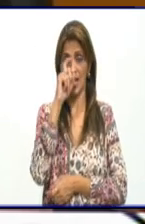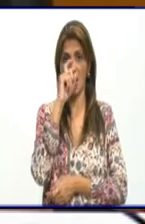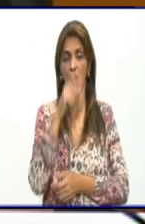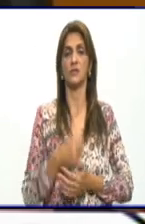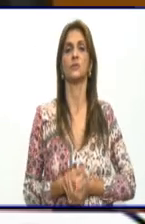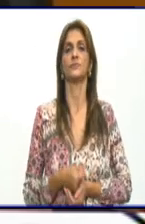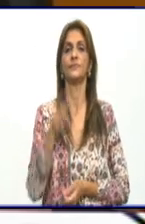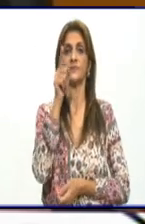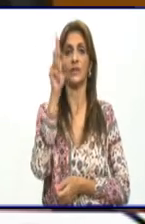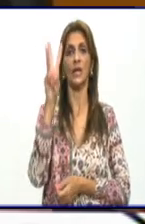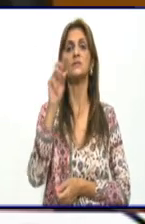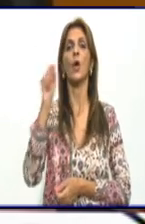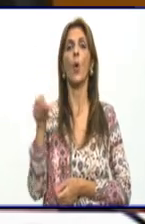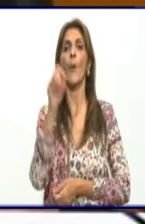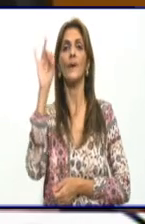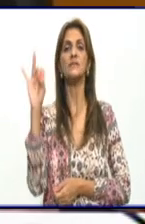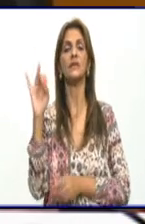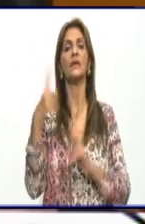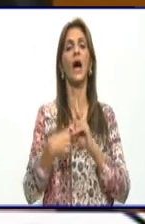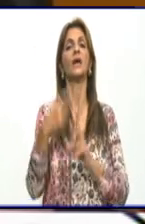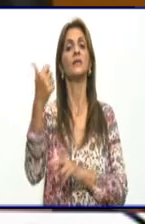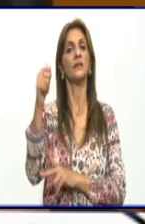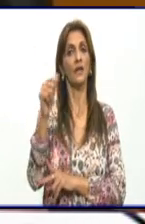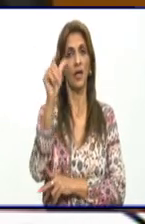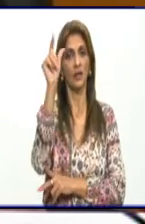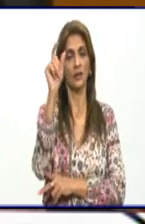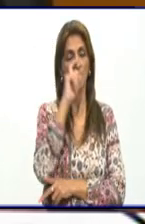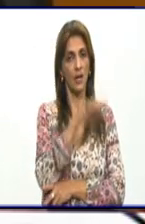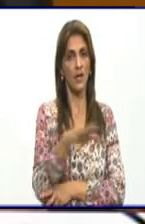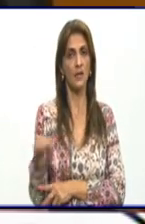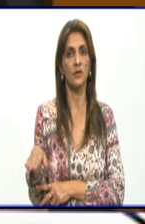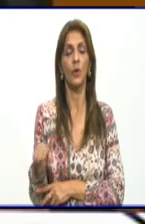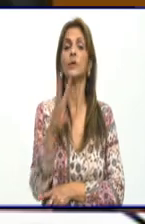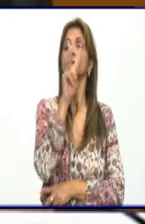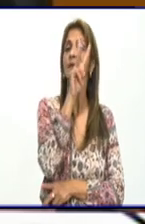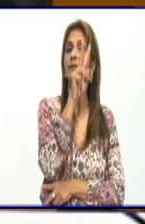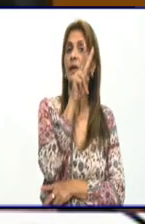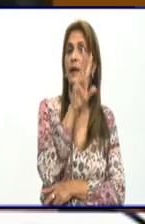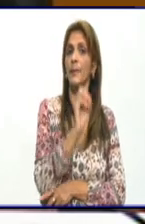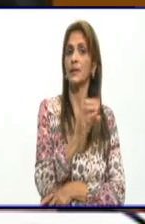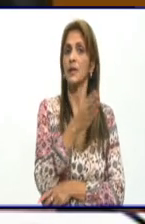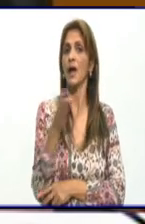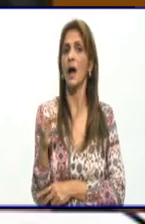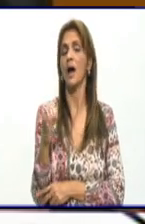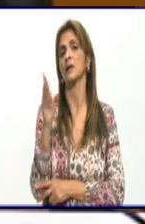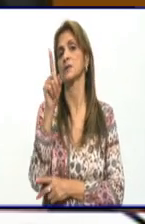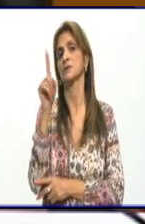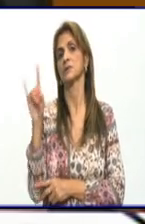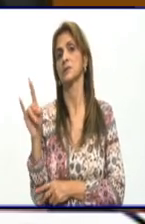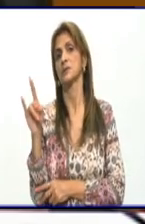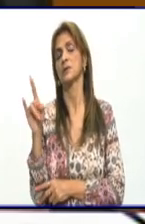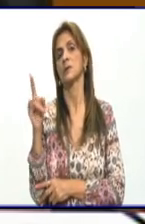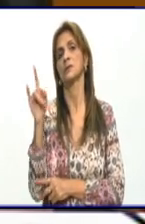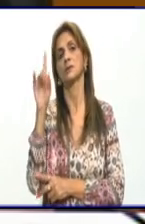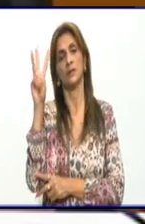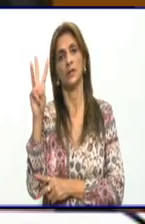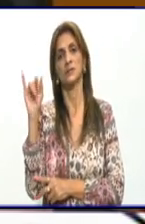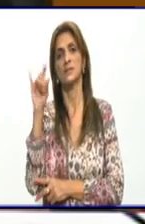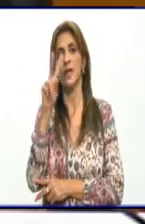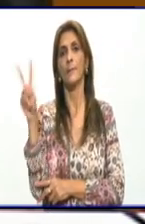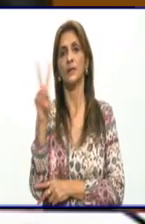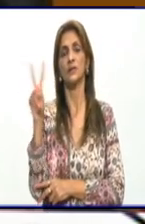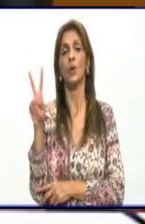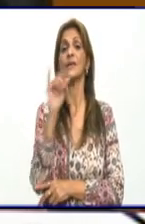el 13,7%, tenemos 10. De 20 a 39, 26 y de 40 a 59, 22